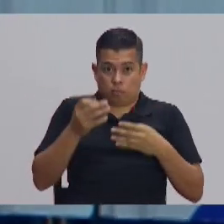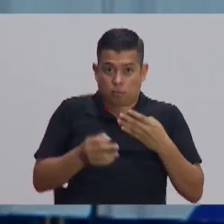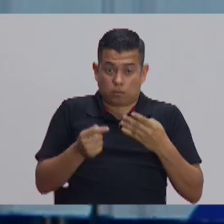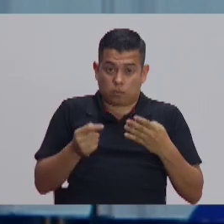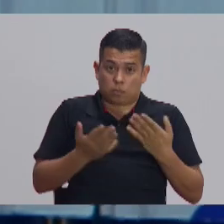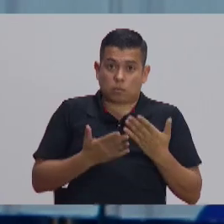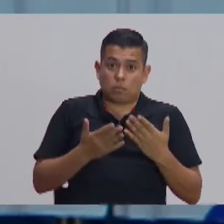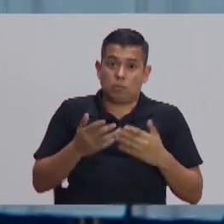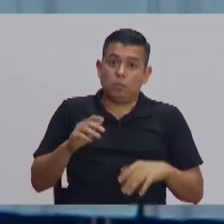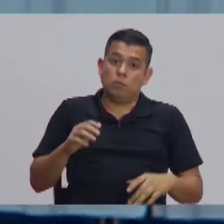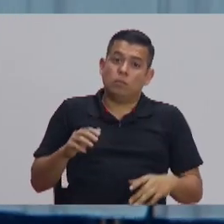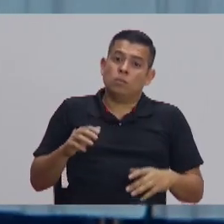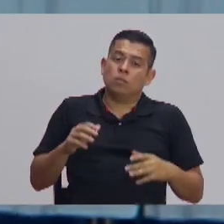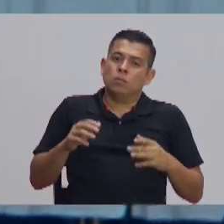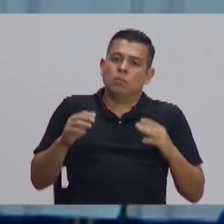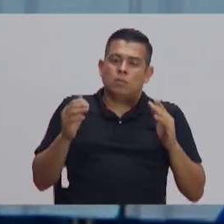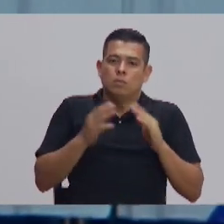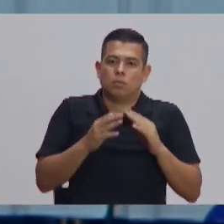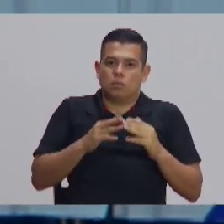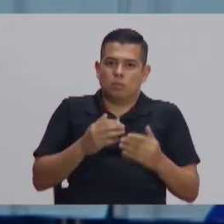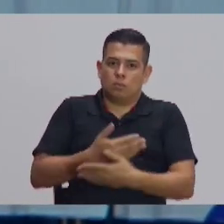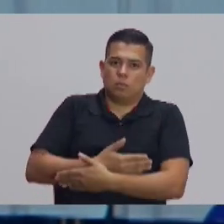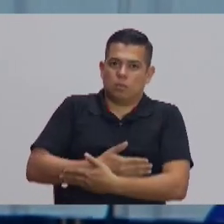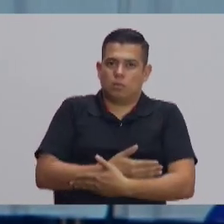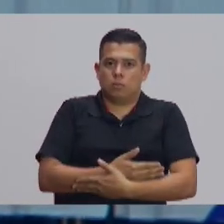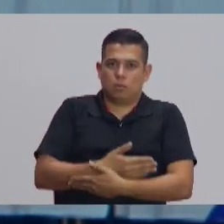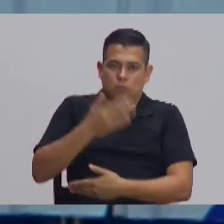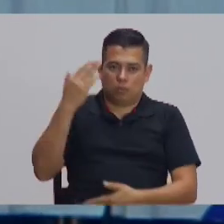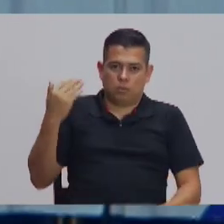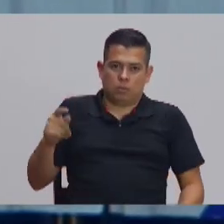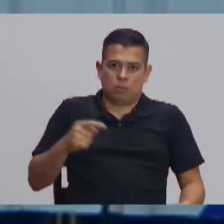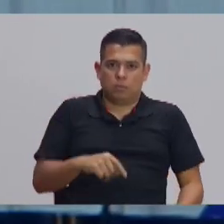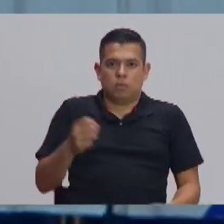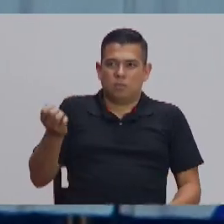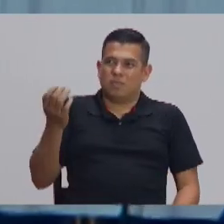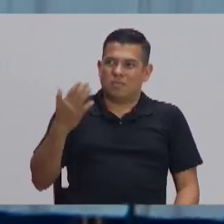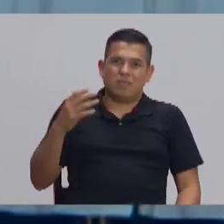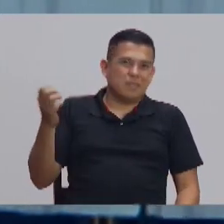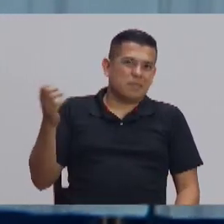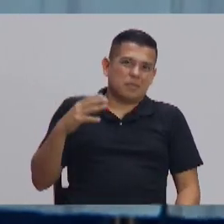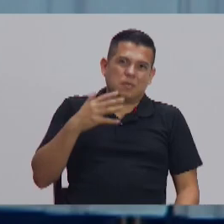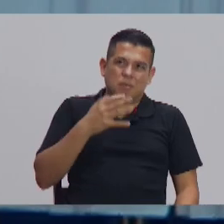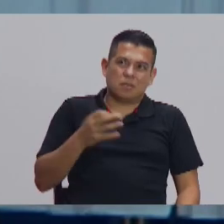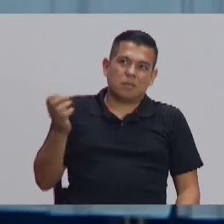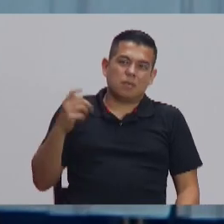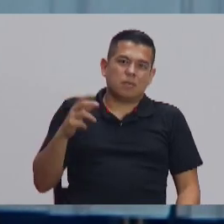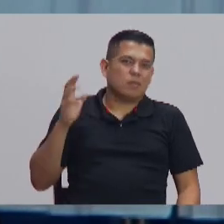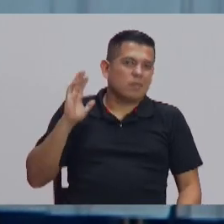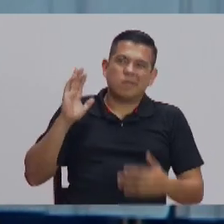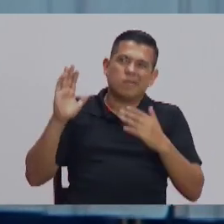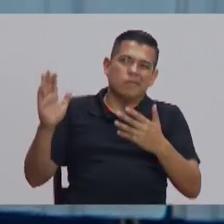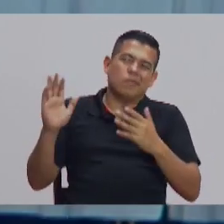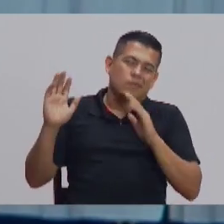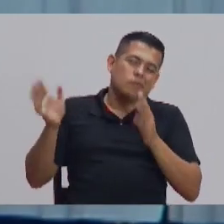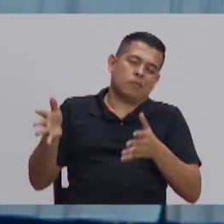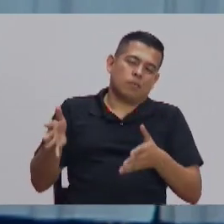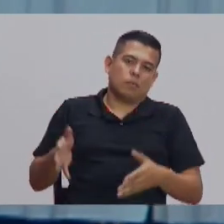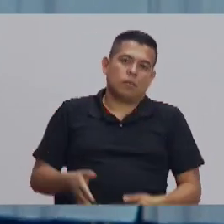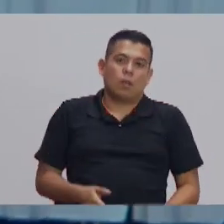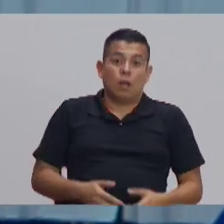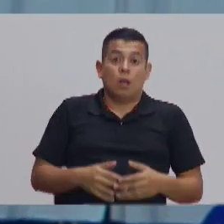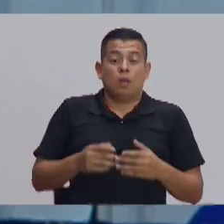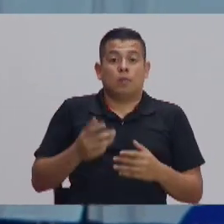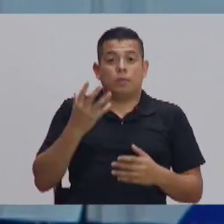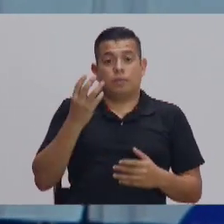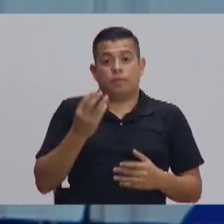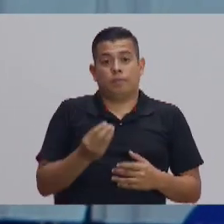como hijas de éste está dudas que dios nos está diciendo nuestras verdades y no queremos escuchar pero mira qué